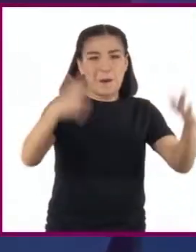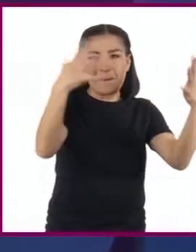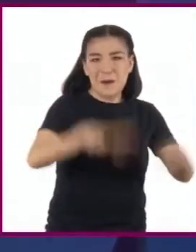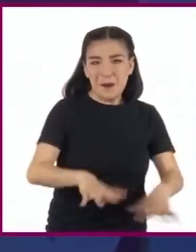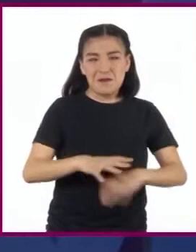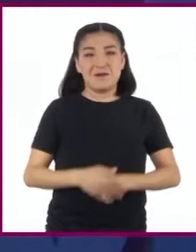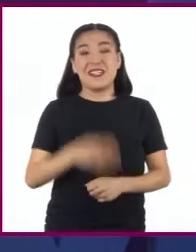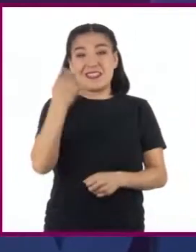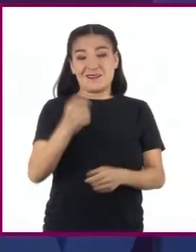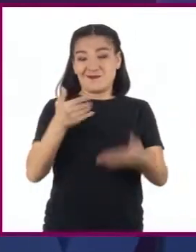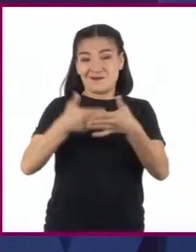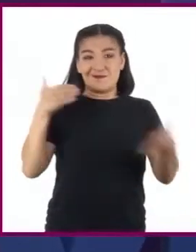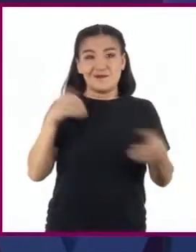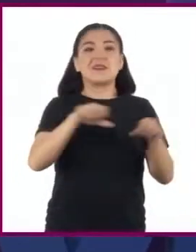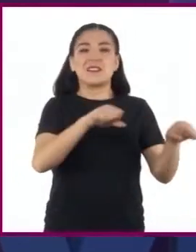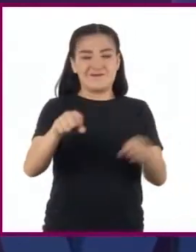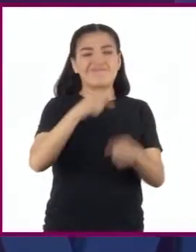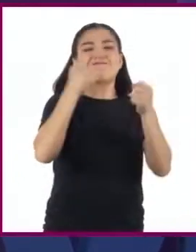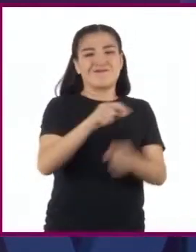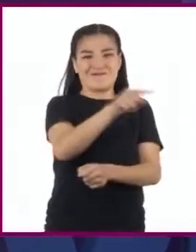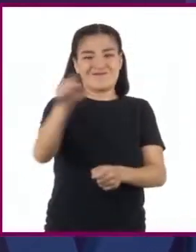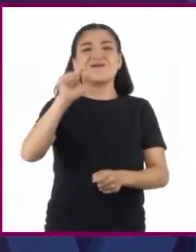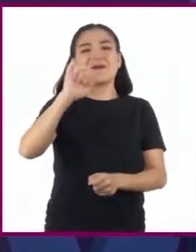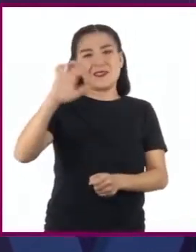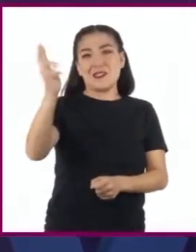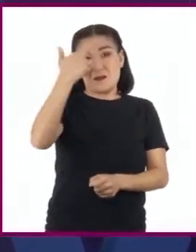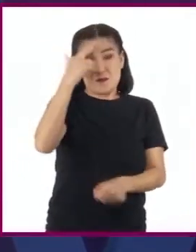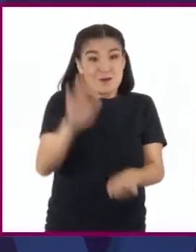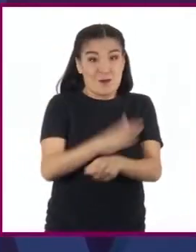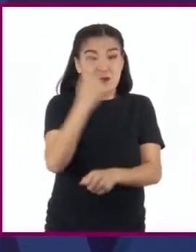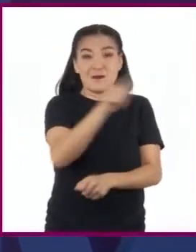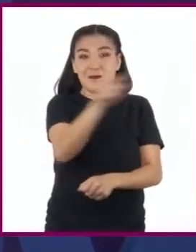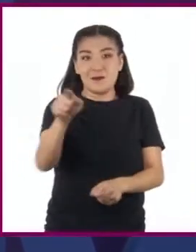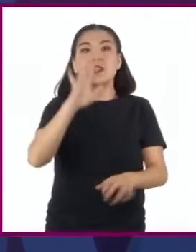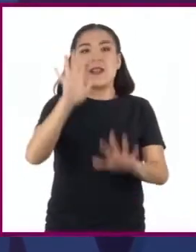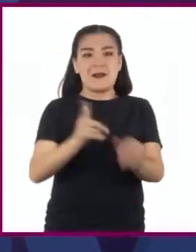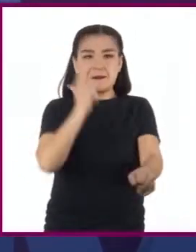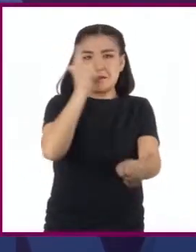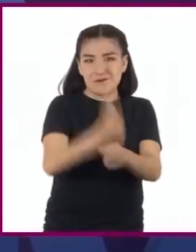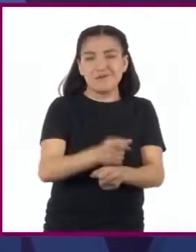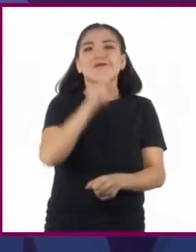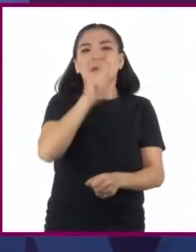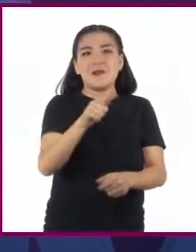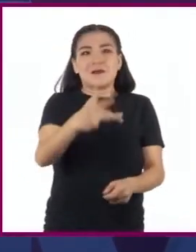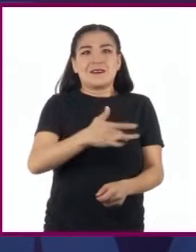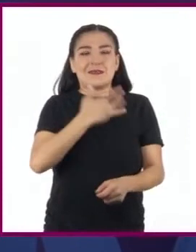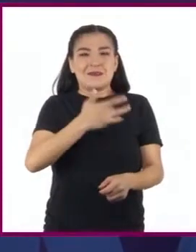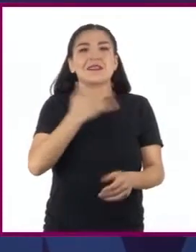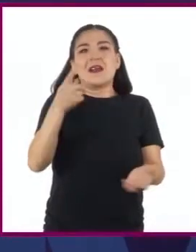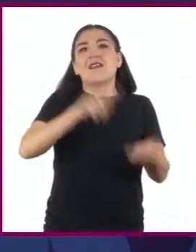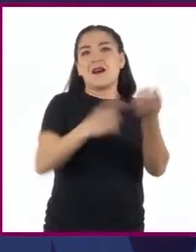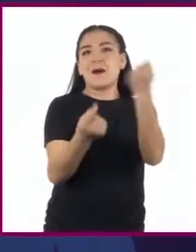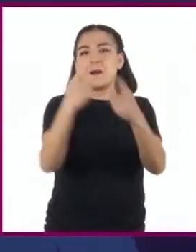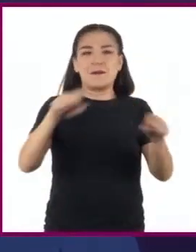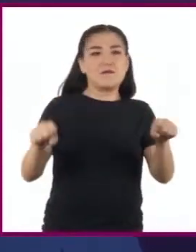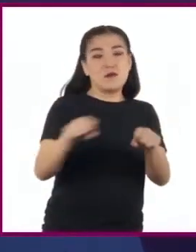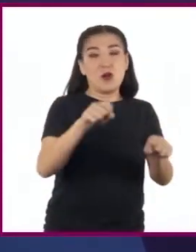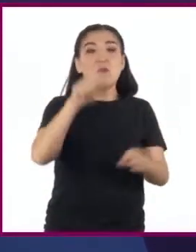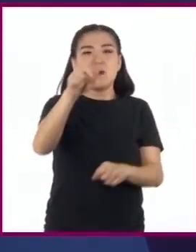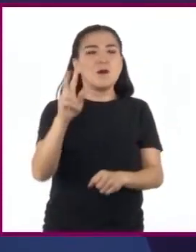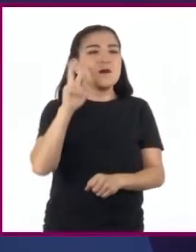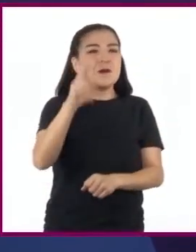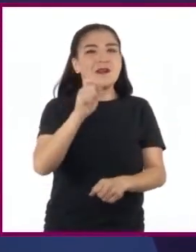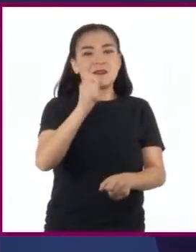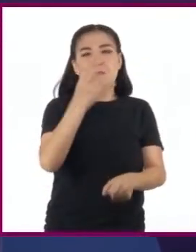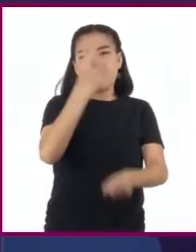sismo seguramente lo recuerdan ustedes, porque lo vivieron o se enteraron de lo escucharon en clase cuando cursaban cuarto